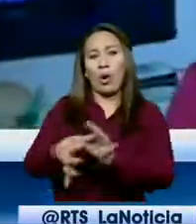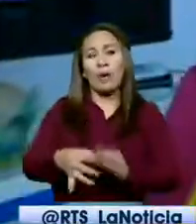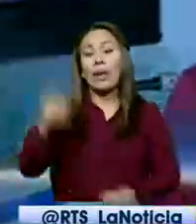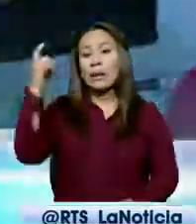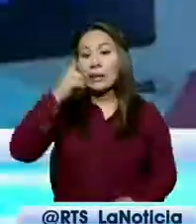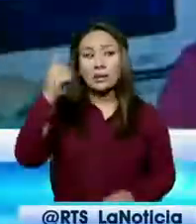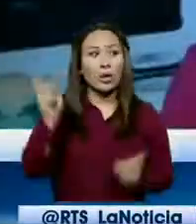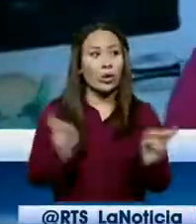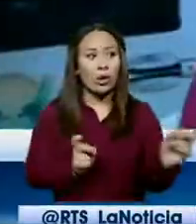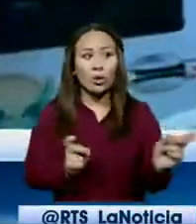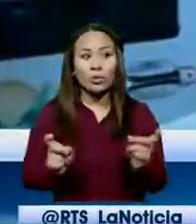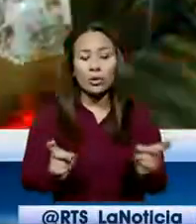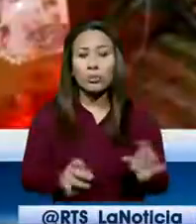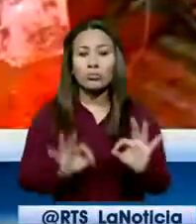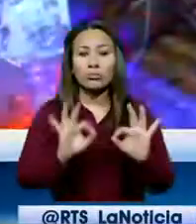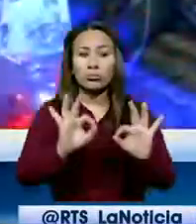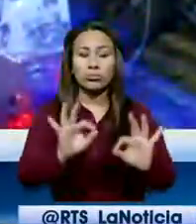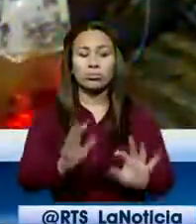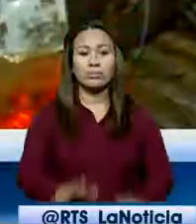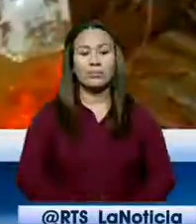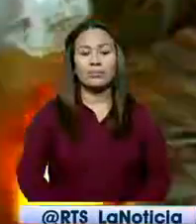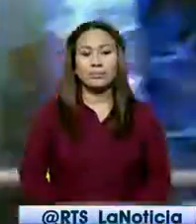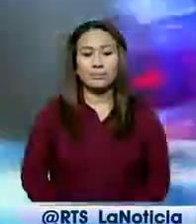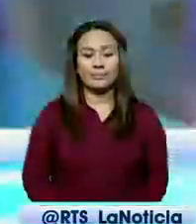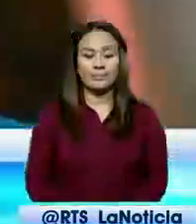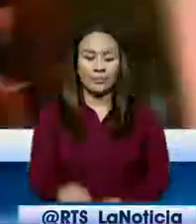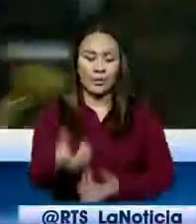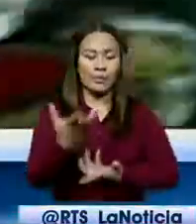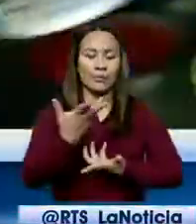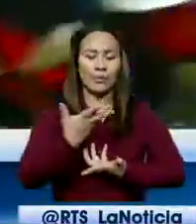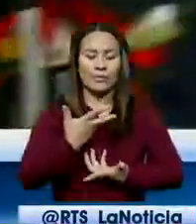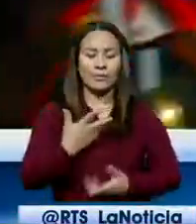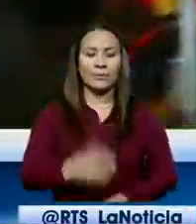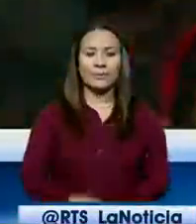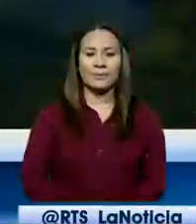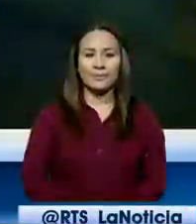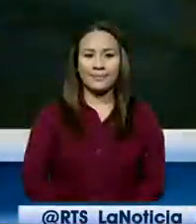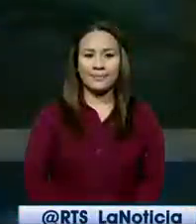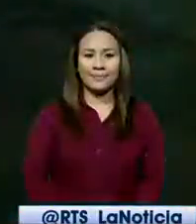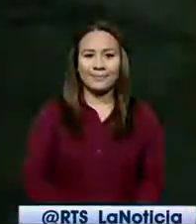todos estos controles. Me parece bien. Informó Jorge Salazar.